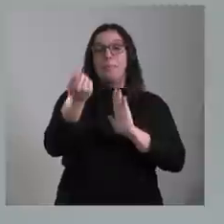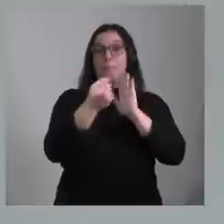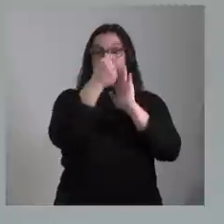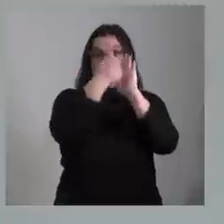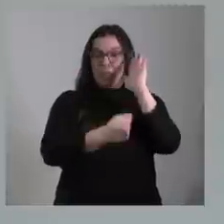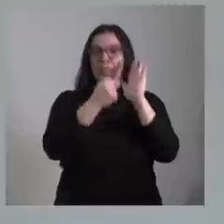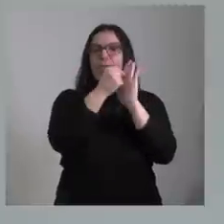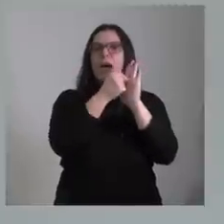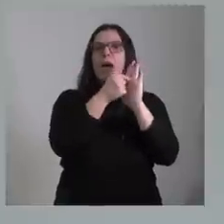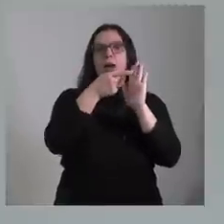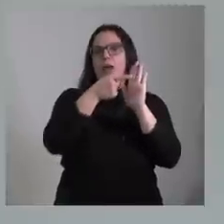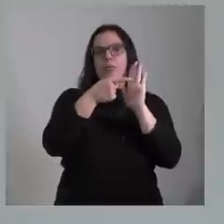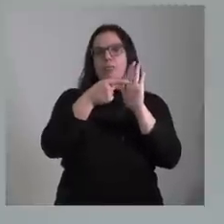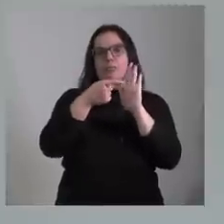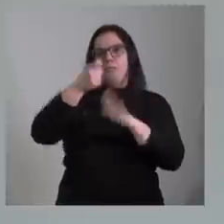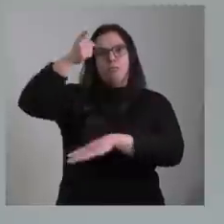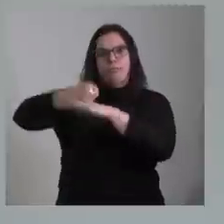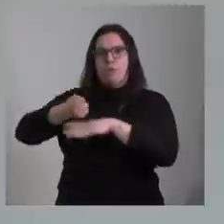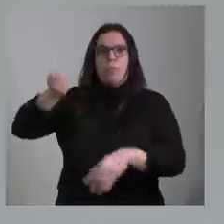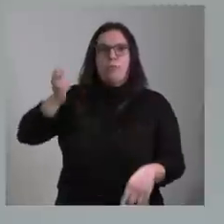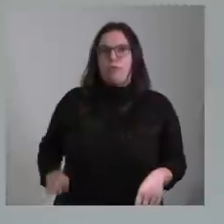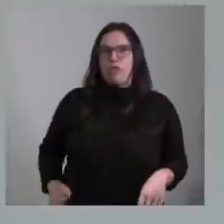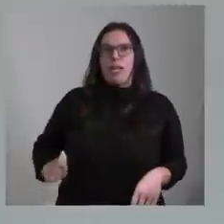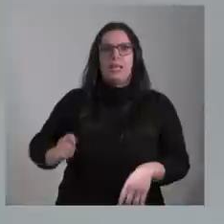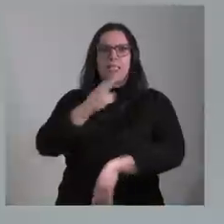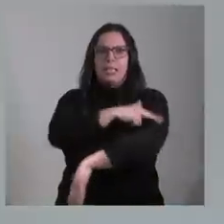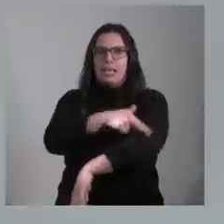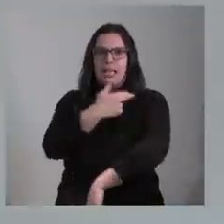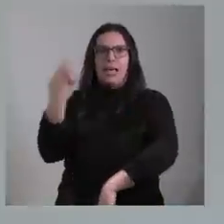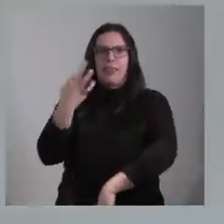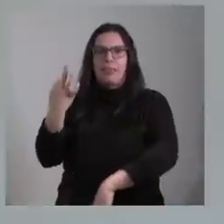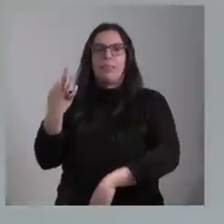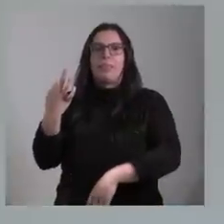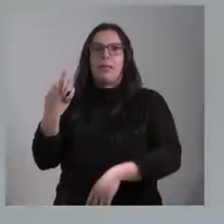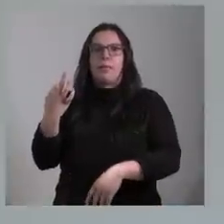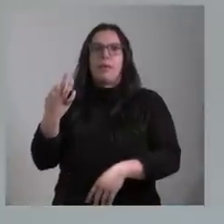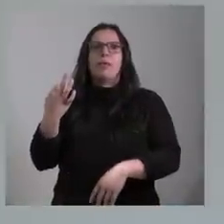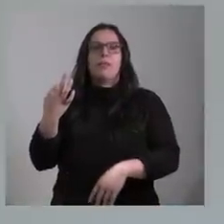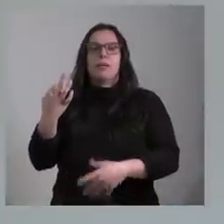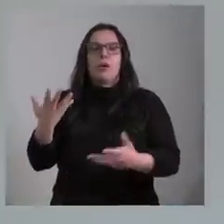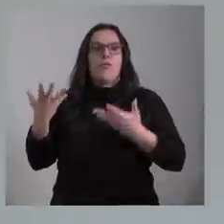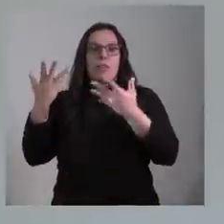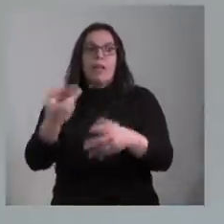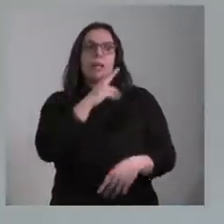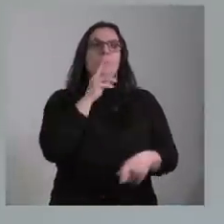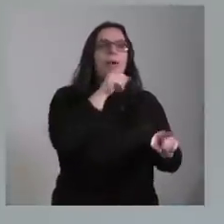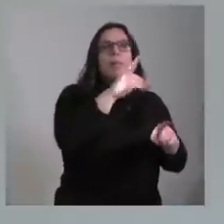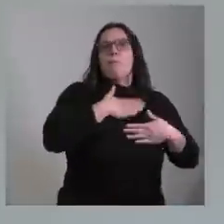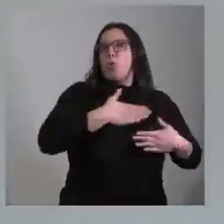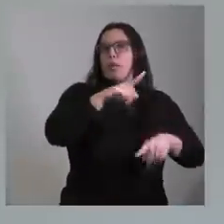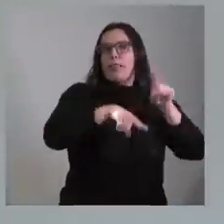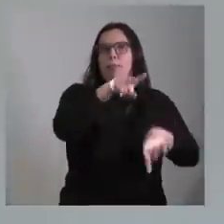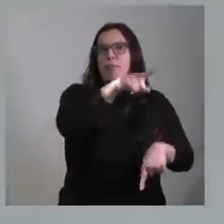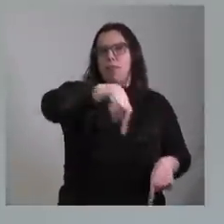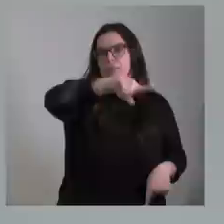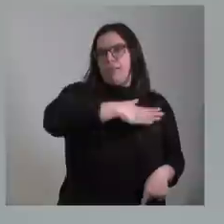va a ser imperativa para Los profesionales de la sanidad y va a ser dispositiva decir voluntaria para las madres que quieran efectivamente